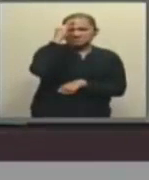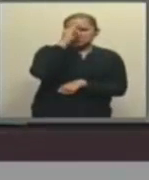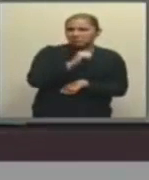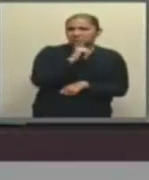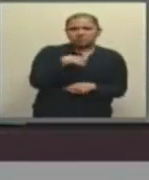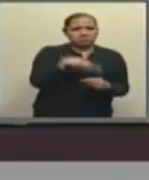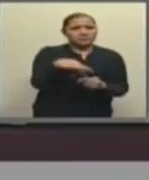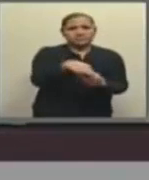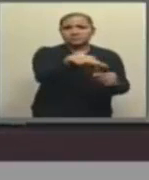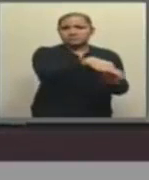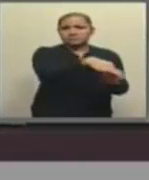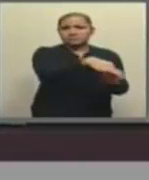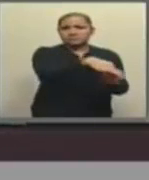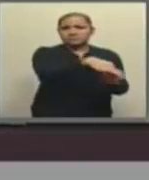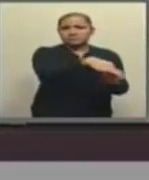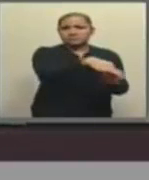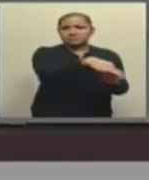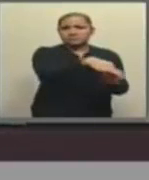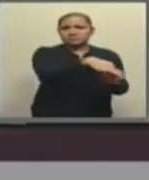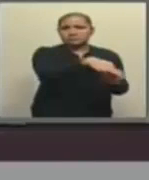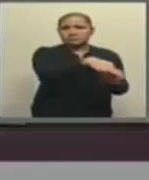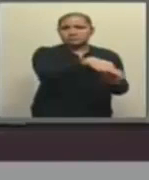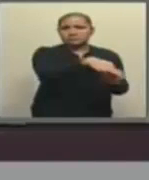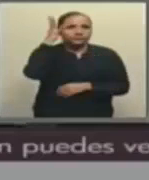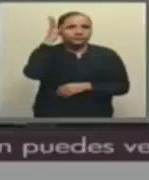No importa lo que esto implica.